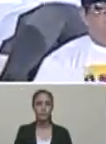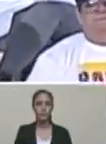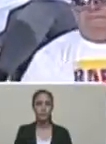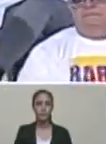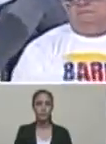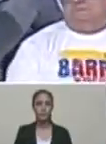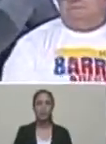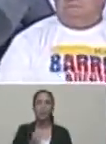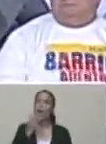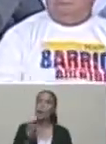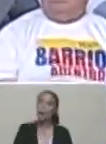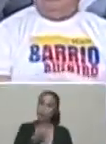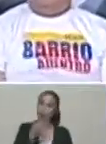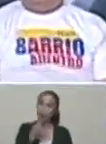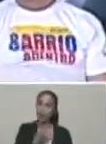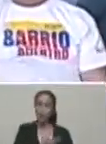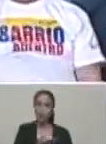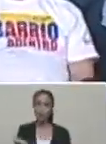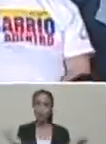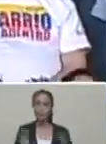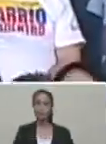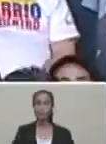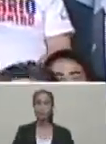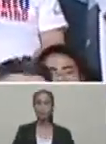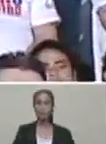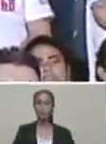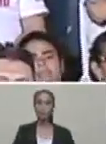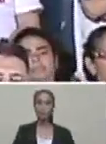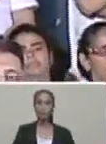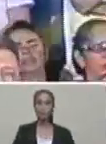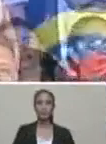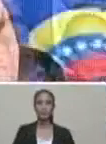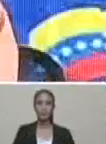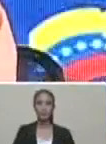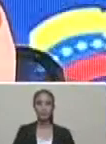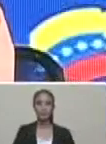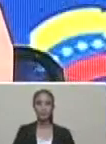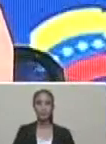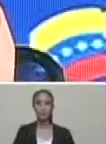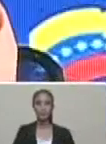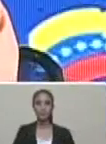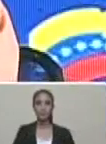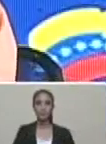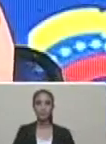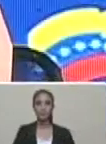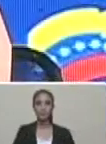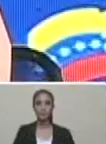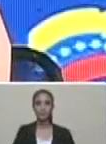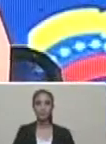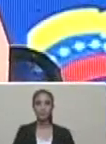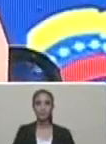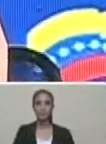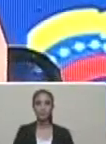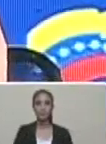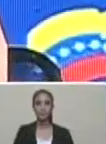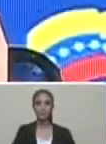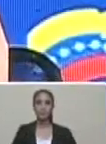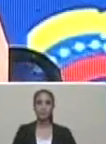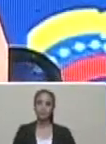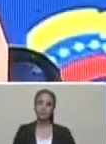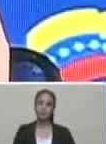Muy buenas tardes, querido presidente, a usted, a su gabinete, a los movimientos sociales, a los movimientos políticos, al pueblo